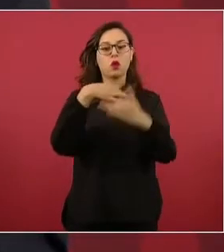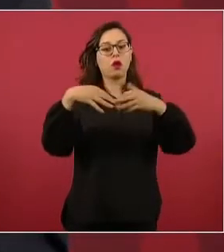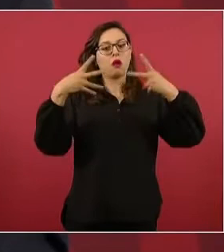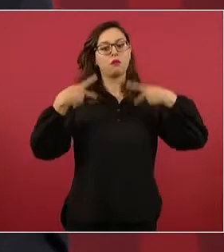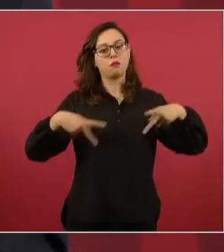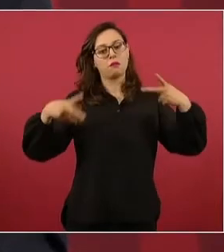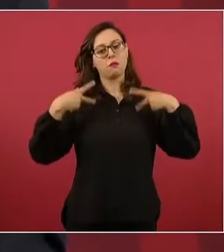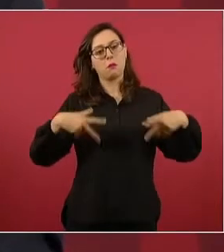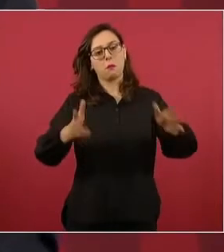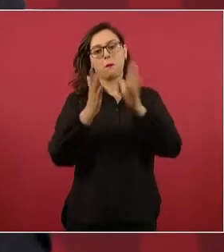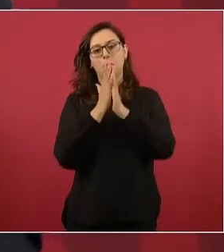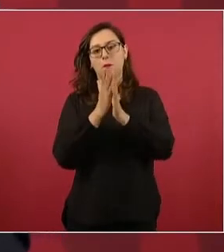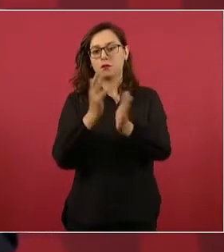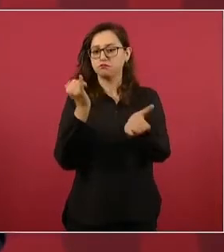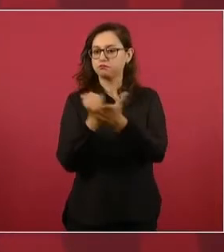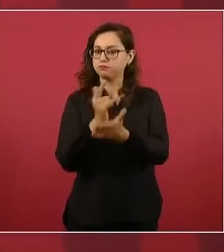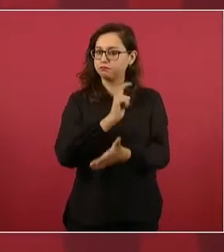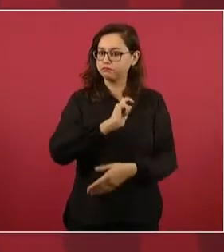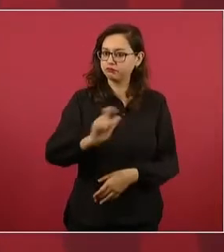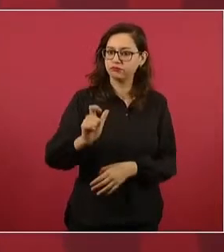y no